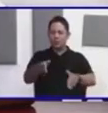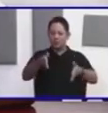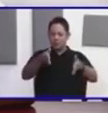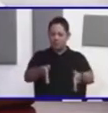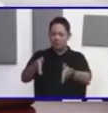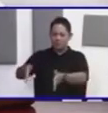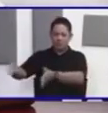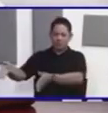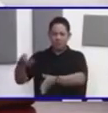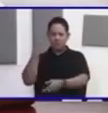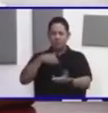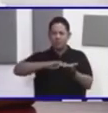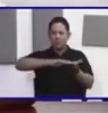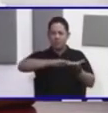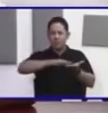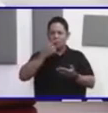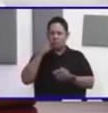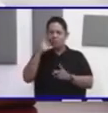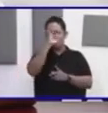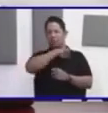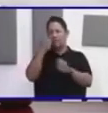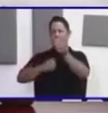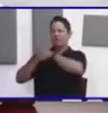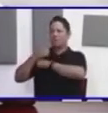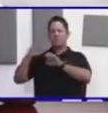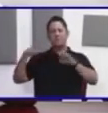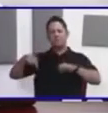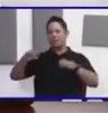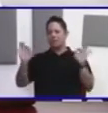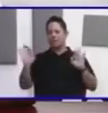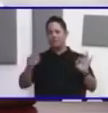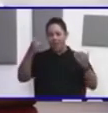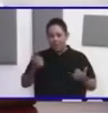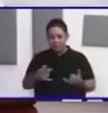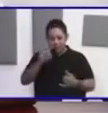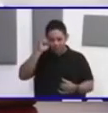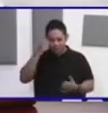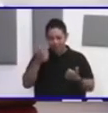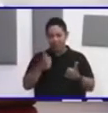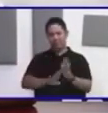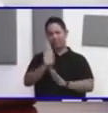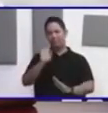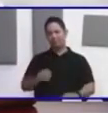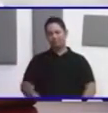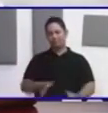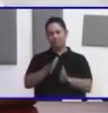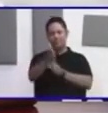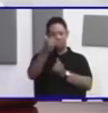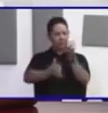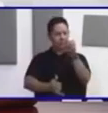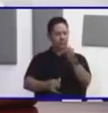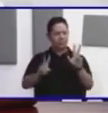aquí no pasaban. Entonces, eso es lo que me da tranquilidad. Y quiero, señor secretario, para ya cerrar este punto,